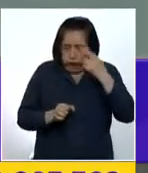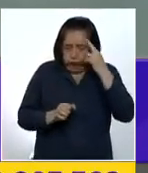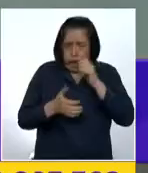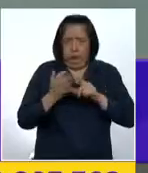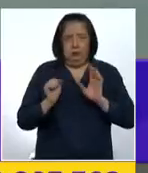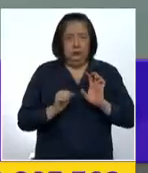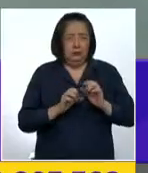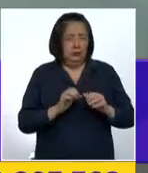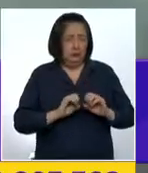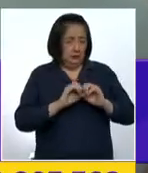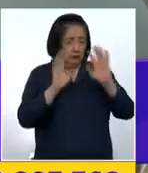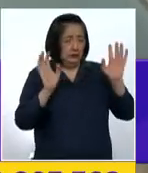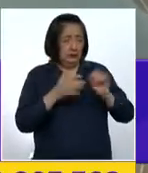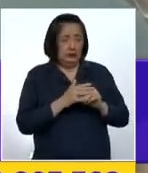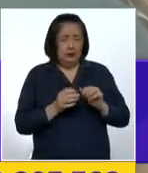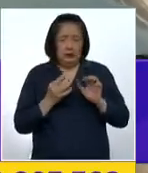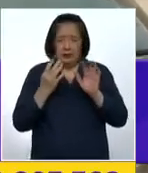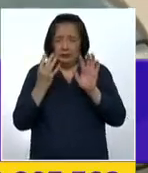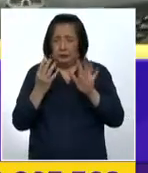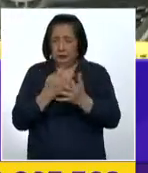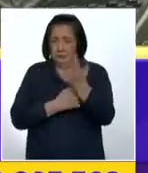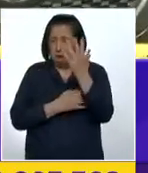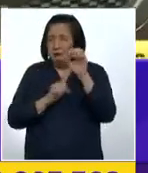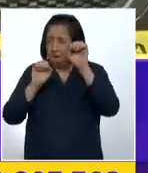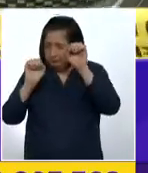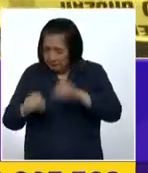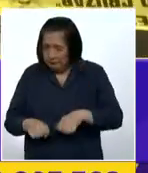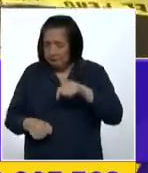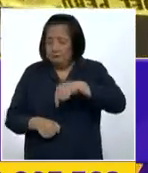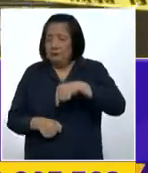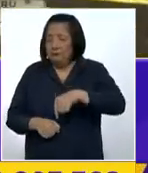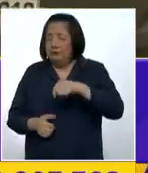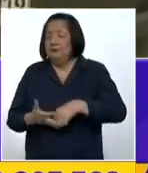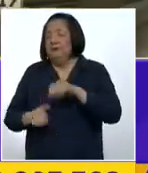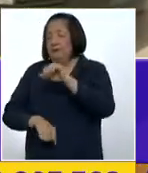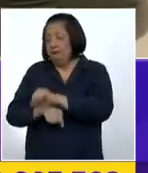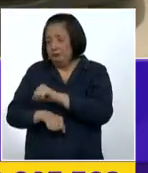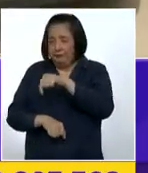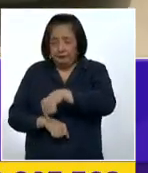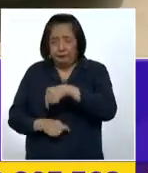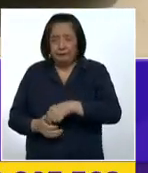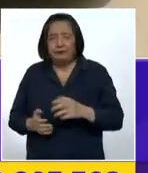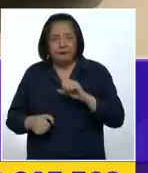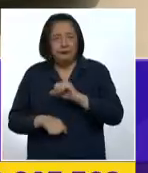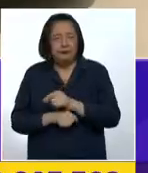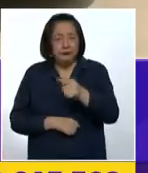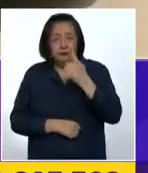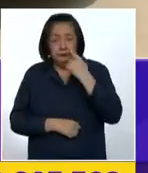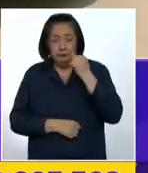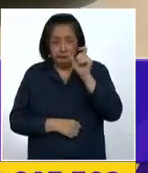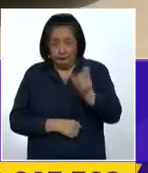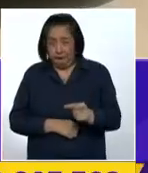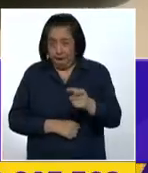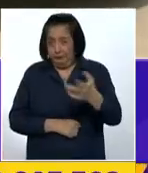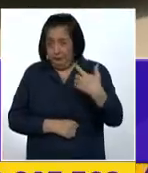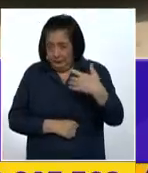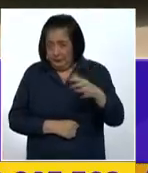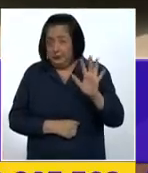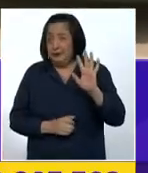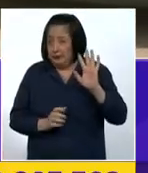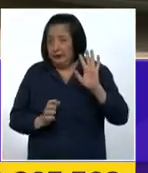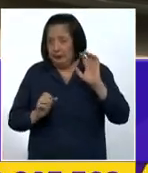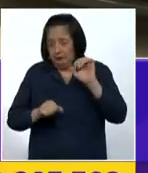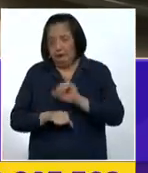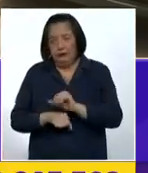mañana, cerca de 9 de la mañana, se realiza esta intervención aquí en San Judas Tadeo, donde se captura a este hombre que ya está en calidad